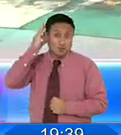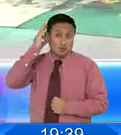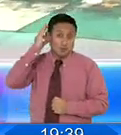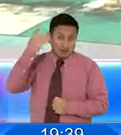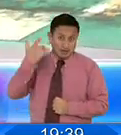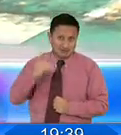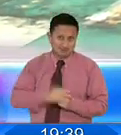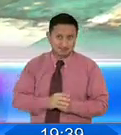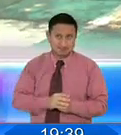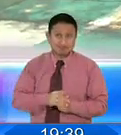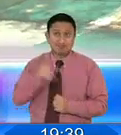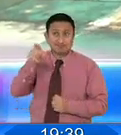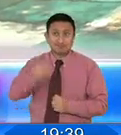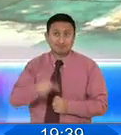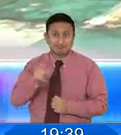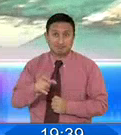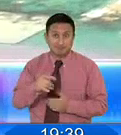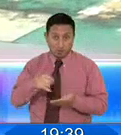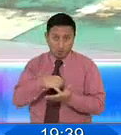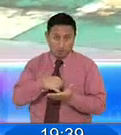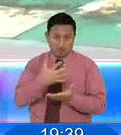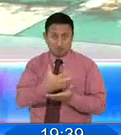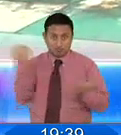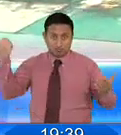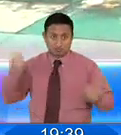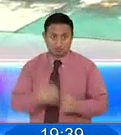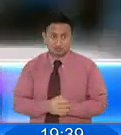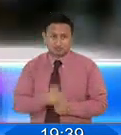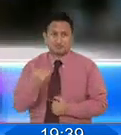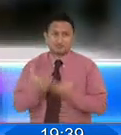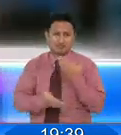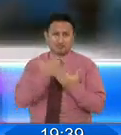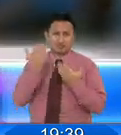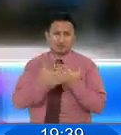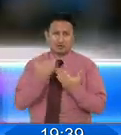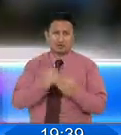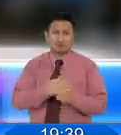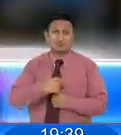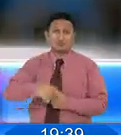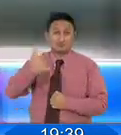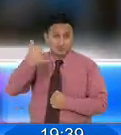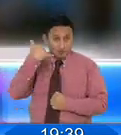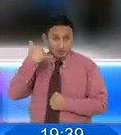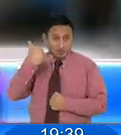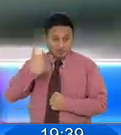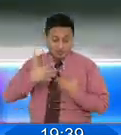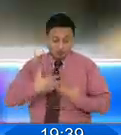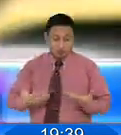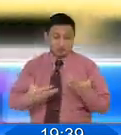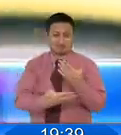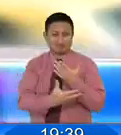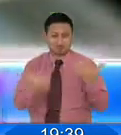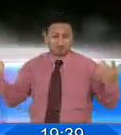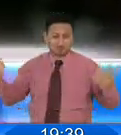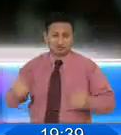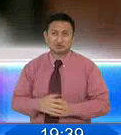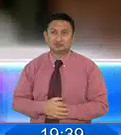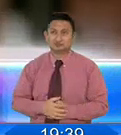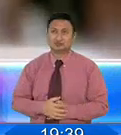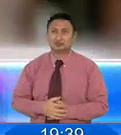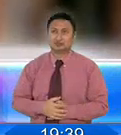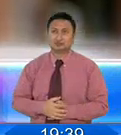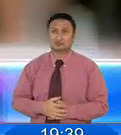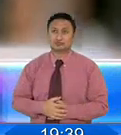la vulnerabilidad de las víctimas, les resultaba más fácil apoderarse de artículos electrónicos y objetos de valor. En la